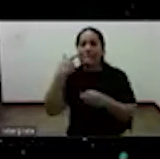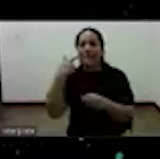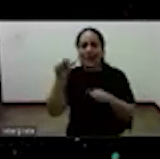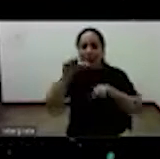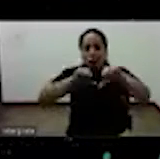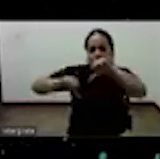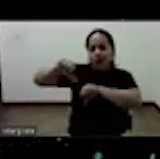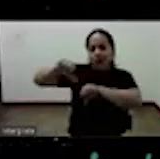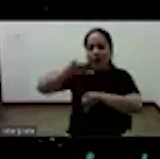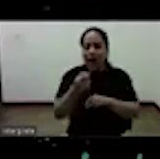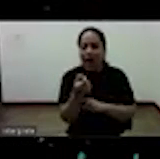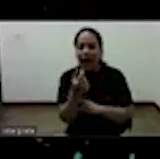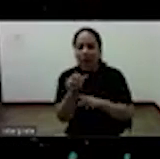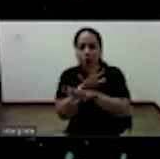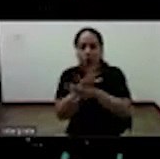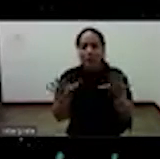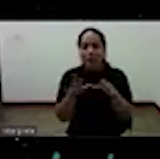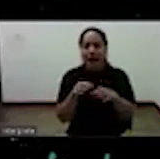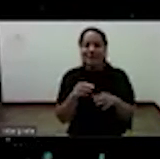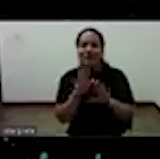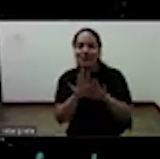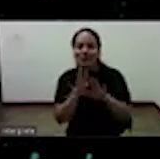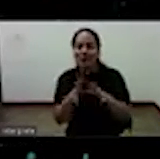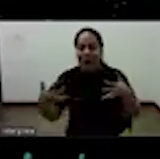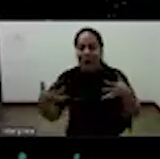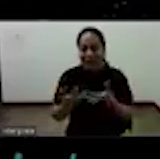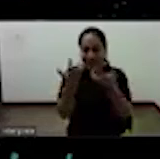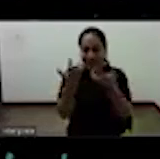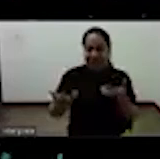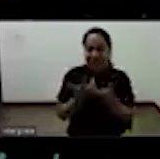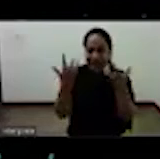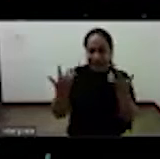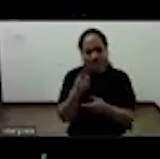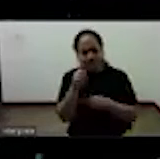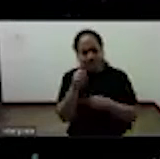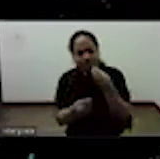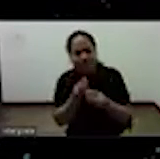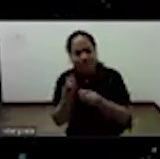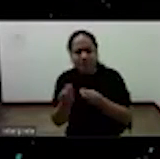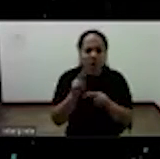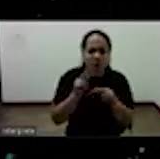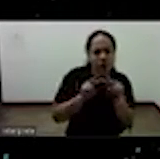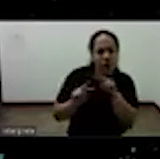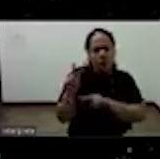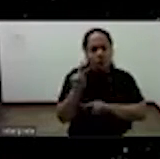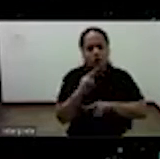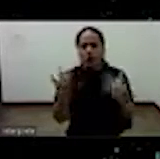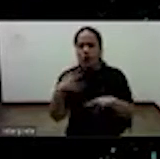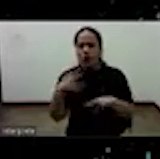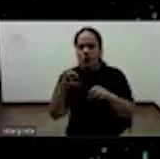del salar, donde hay una especie de orquesta de burbujeo. Esa la pueden escuchar si están interesados